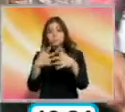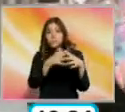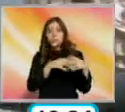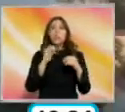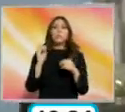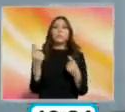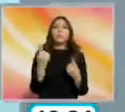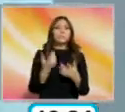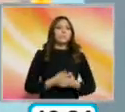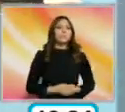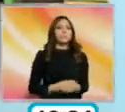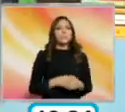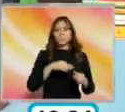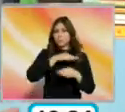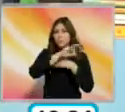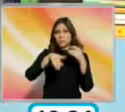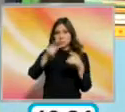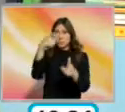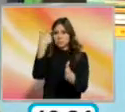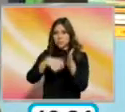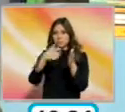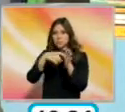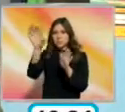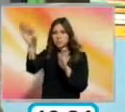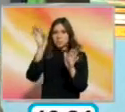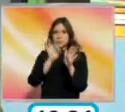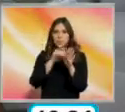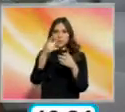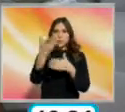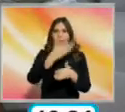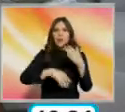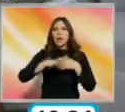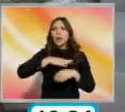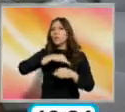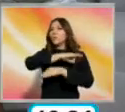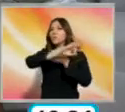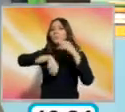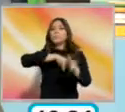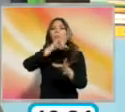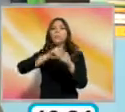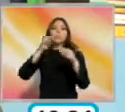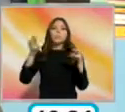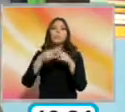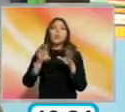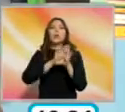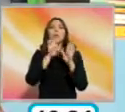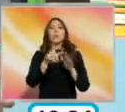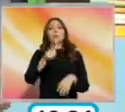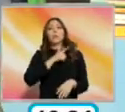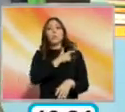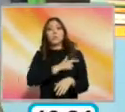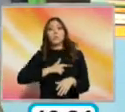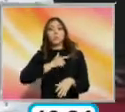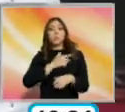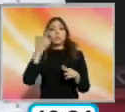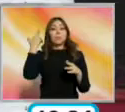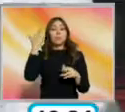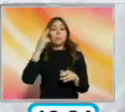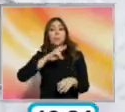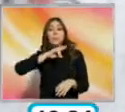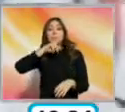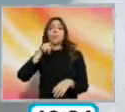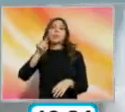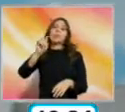te ofrecen el tipo de música que te gusta escuchar. Todo de todo. Y más bien están los diferenciadores en esto que estamos comentando. ¿Te gusta la alta definición? Tidal es